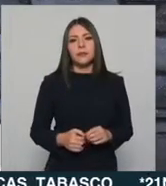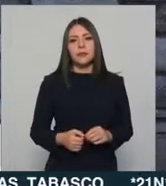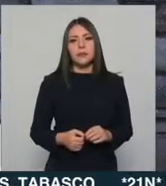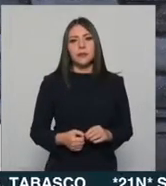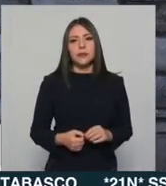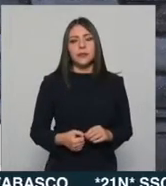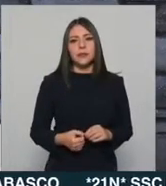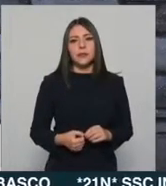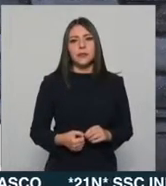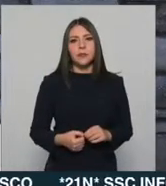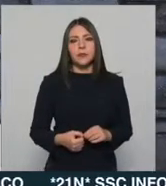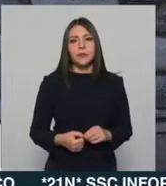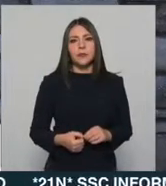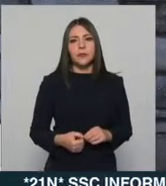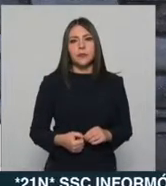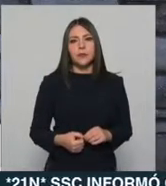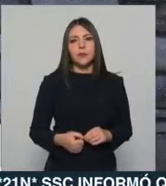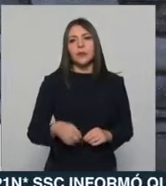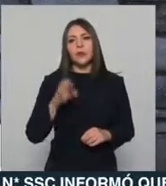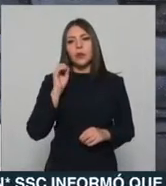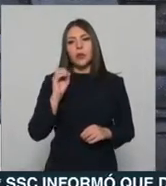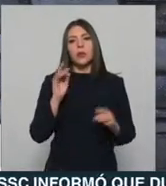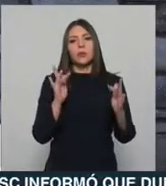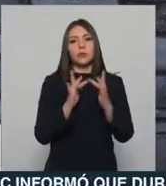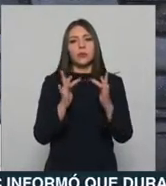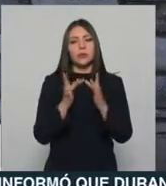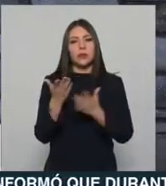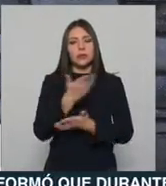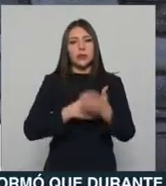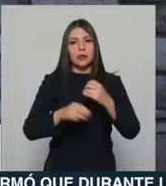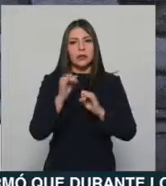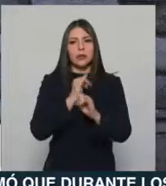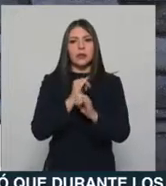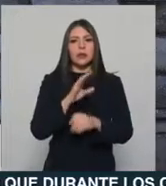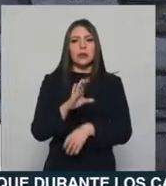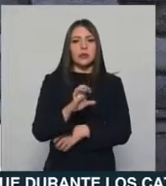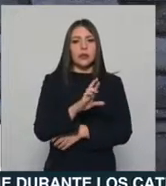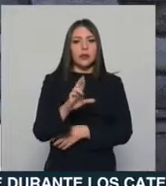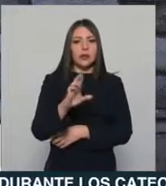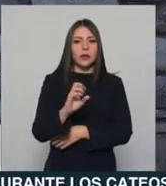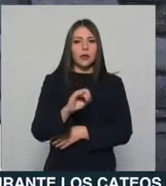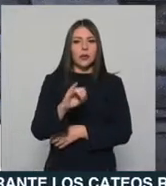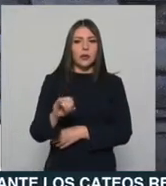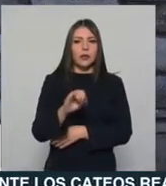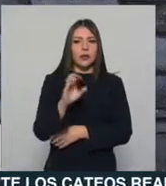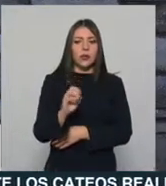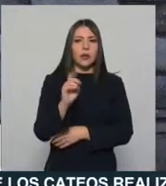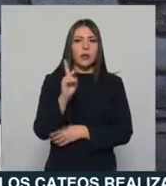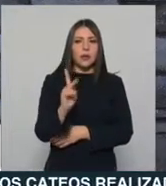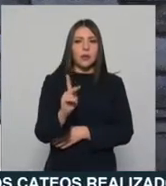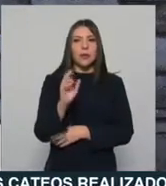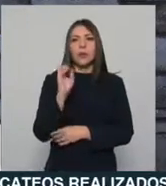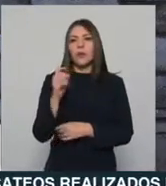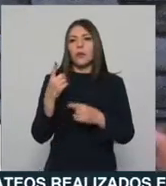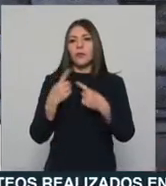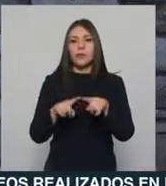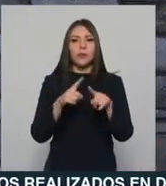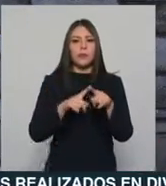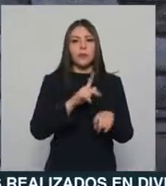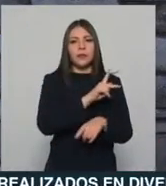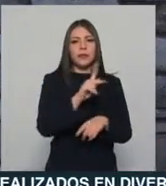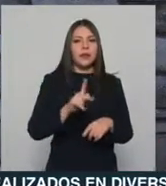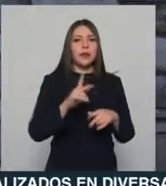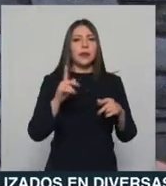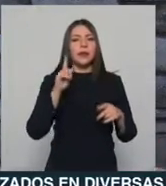sociales, a Cerrojo Producciones, a Narama Investigación. con cualquiera de las participantes de